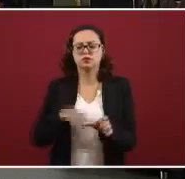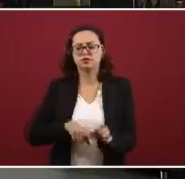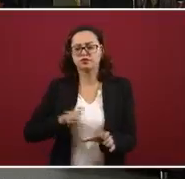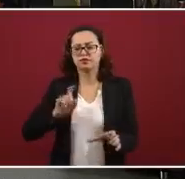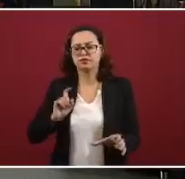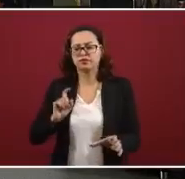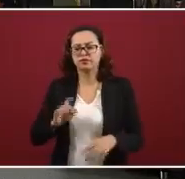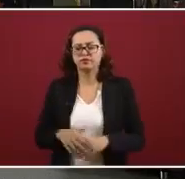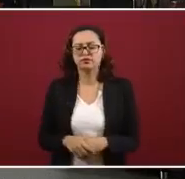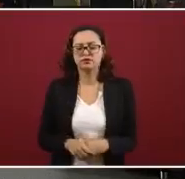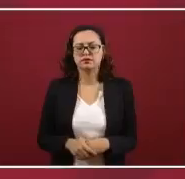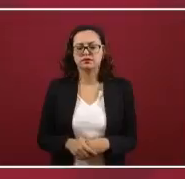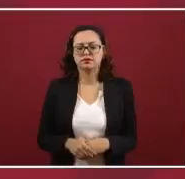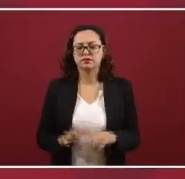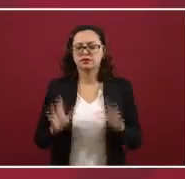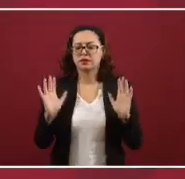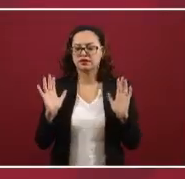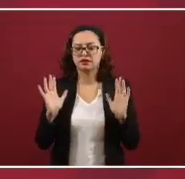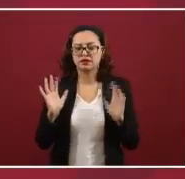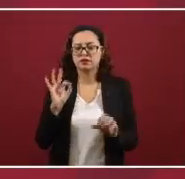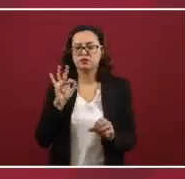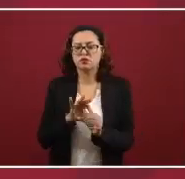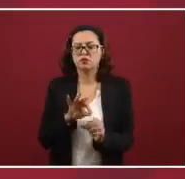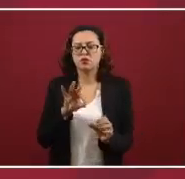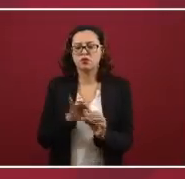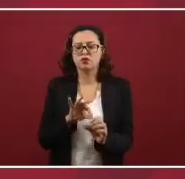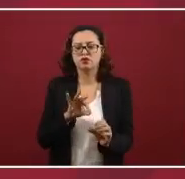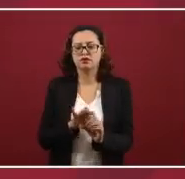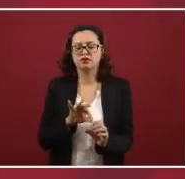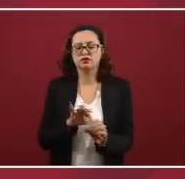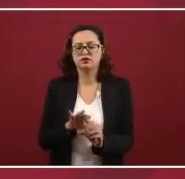No, estoy hablando de cómo votaron.